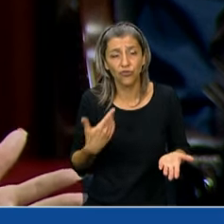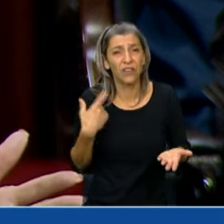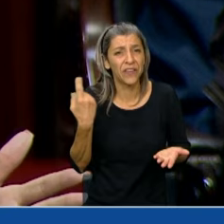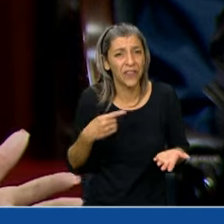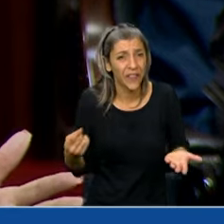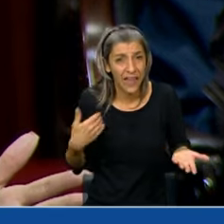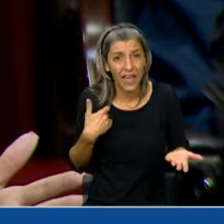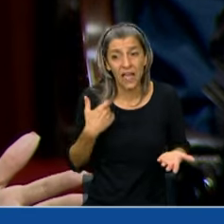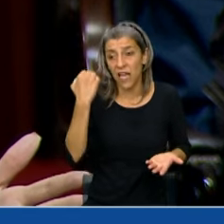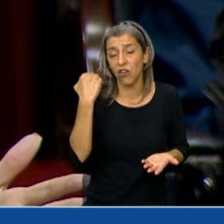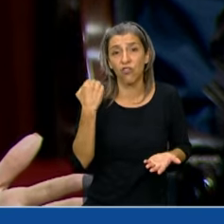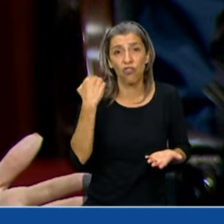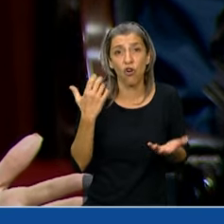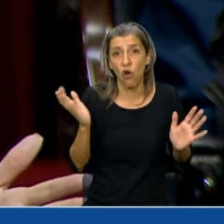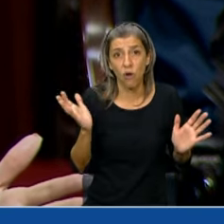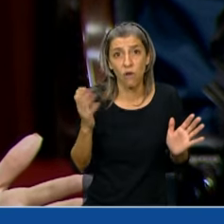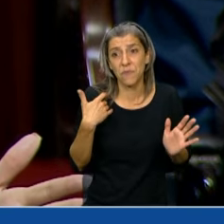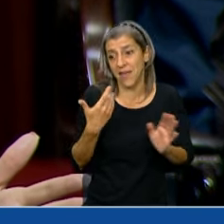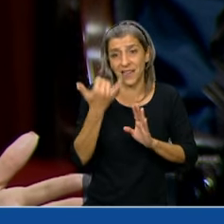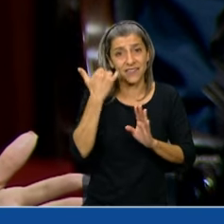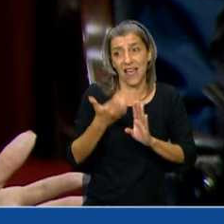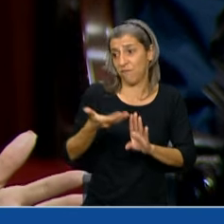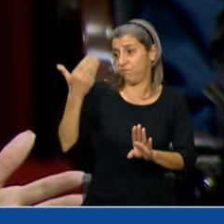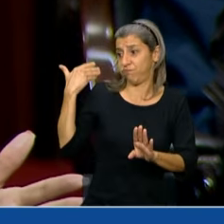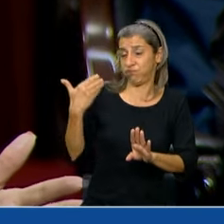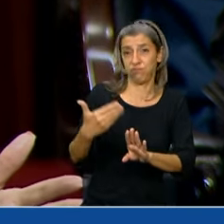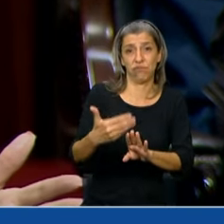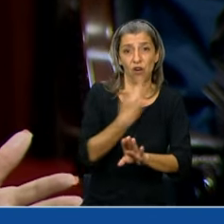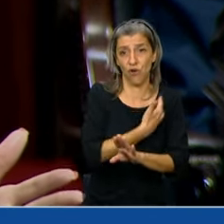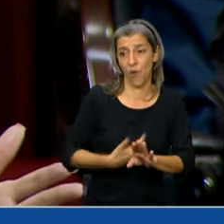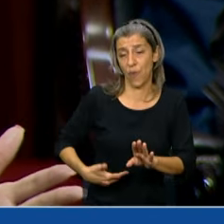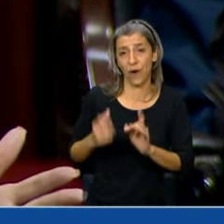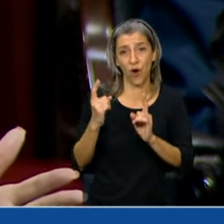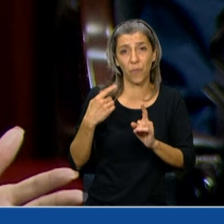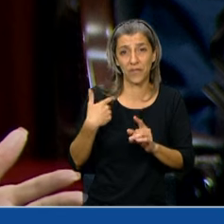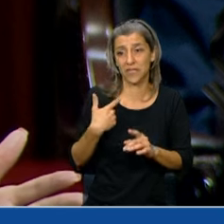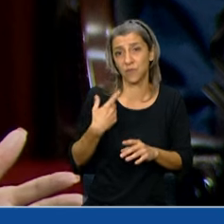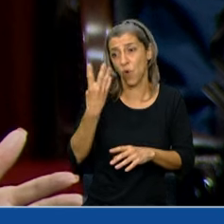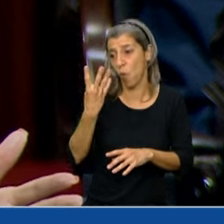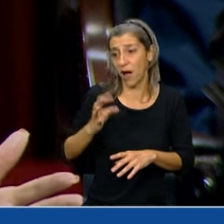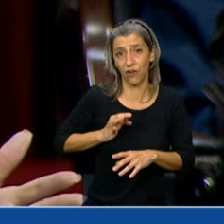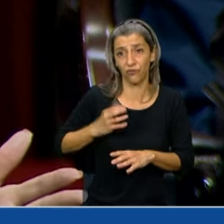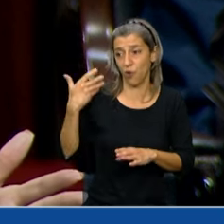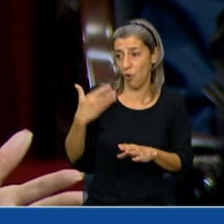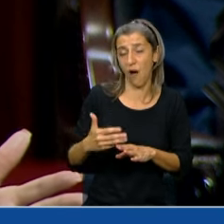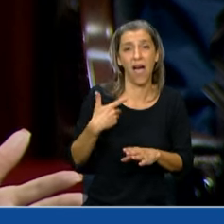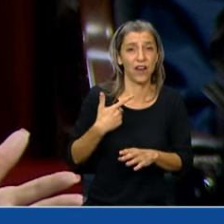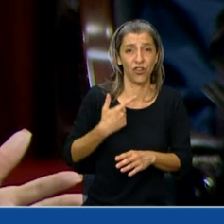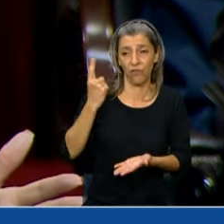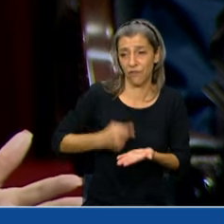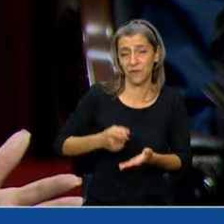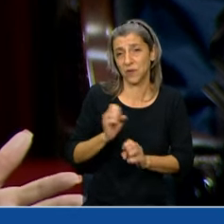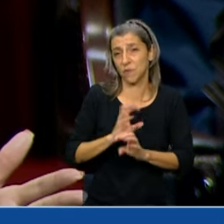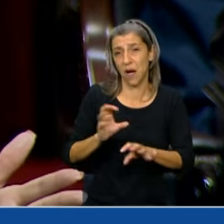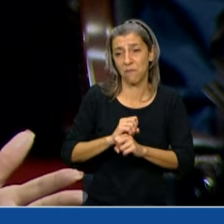una economía patológica a la que nos han llevado En este gobierno durante estos 4 años de malas medidas y